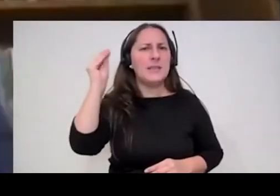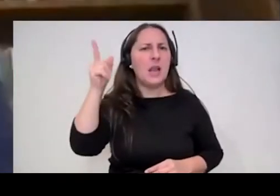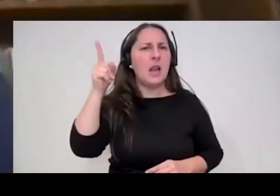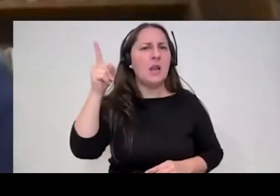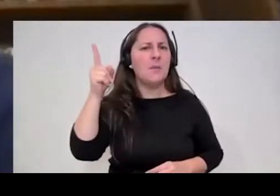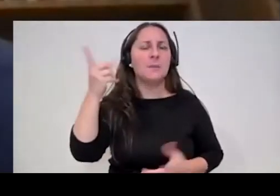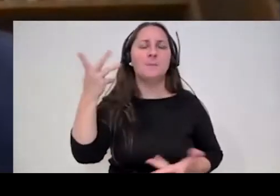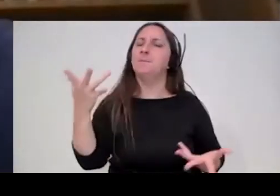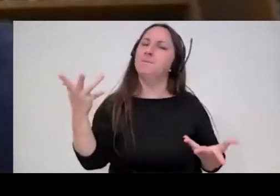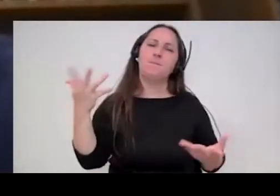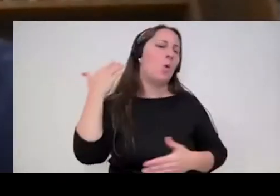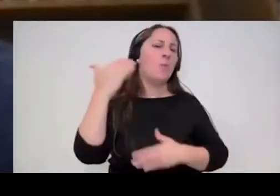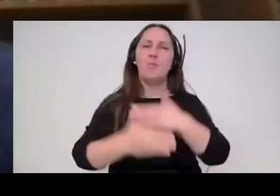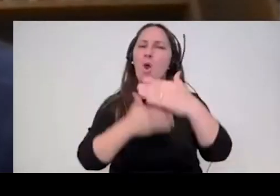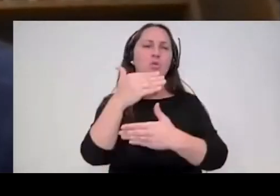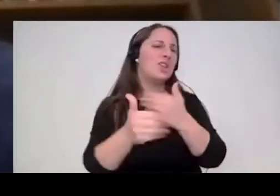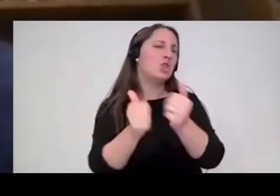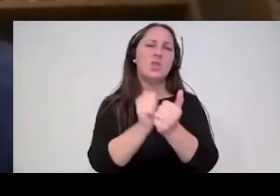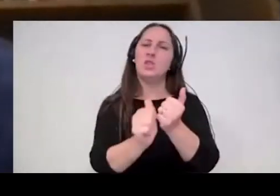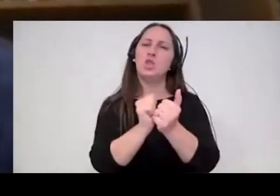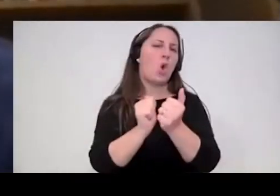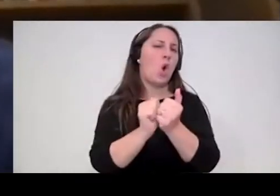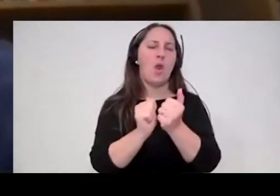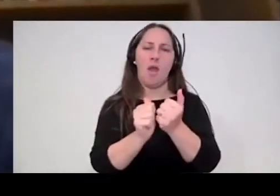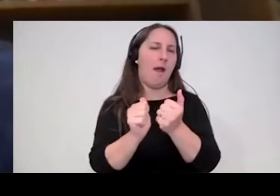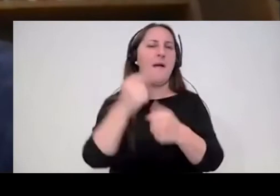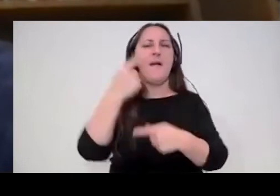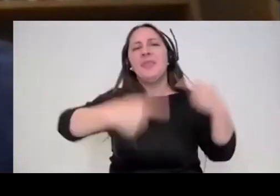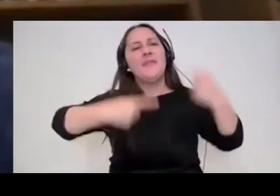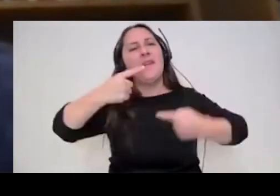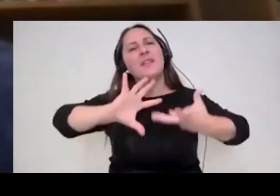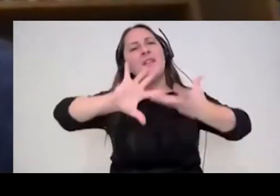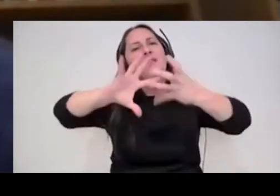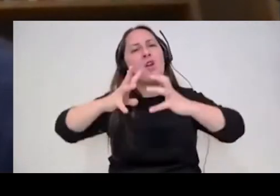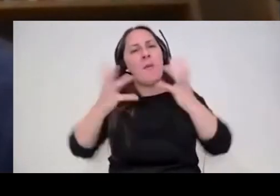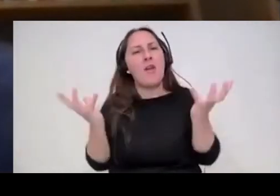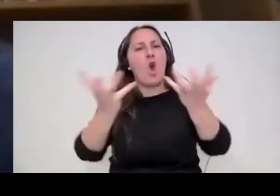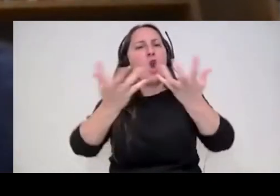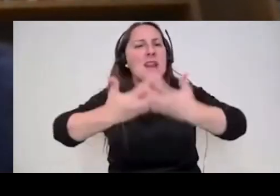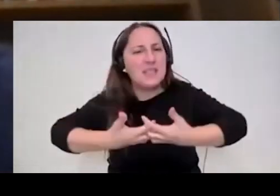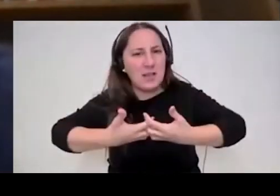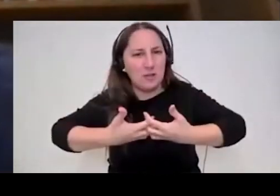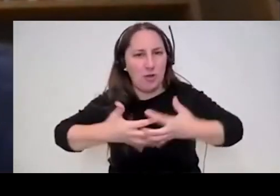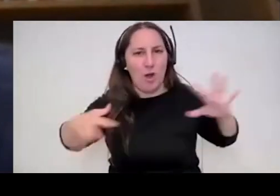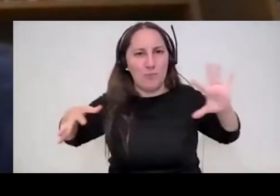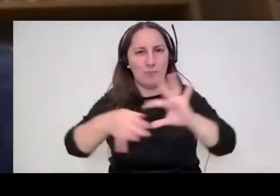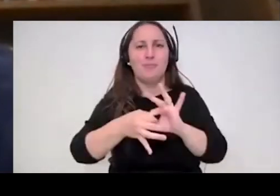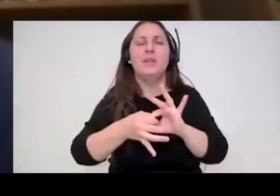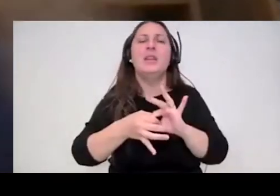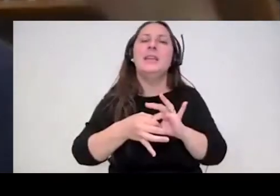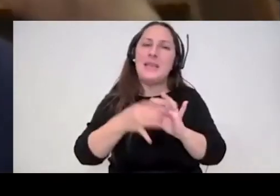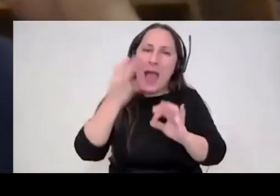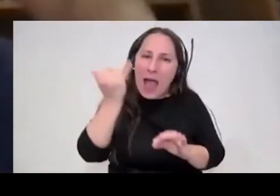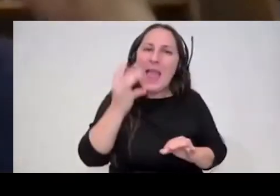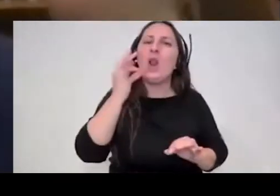Es un proceso histórico que se fue dando a partir de distintas formas de organización y con una complejidad especial, porque en